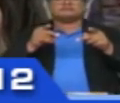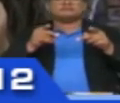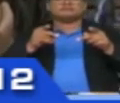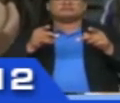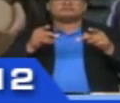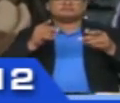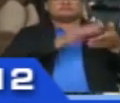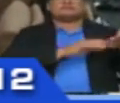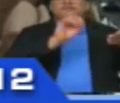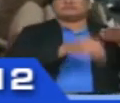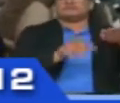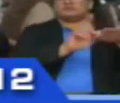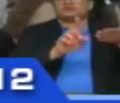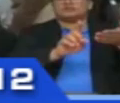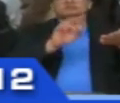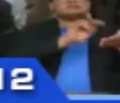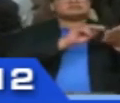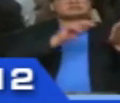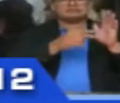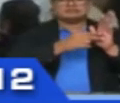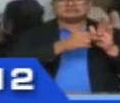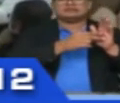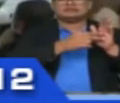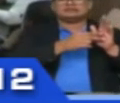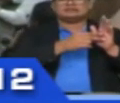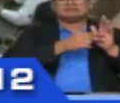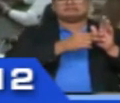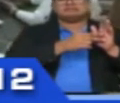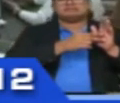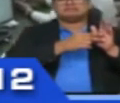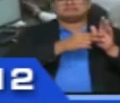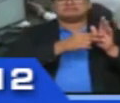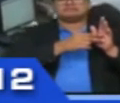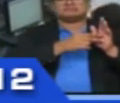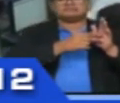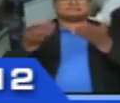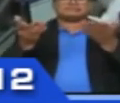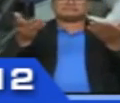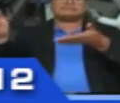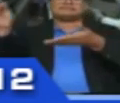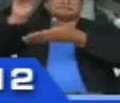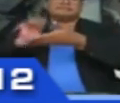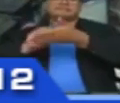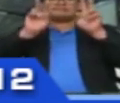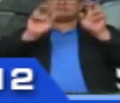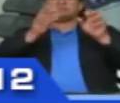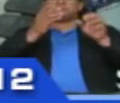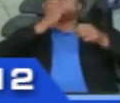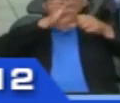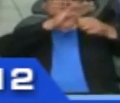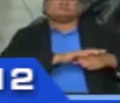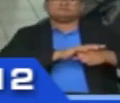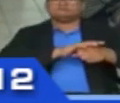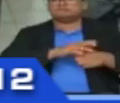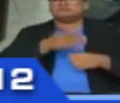como ya señalé hace algunos segundos, los que declaren que algún ciudadano nicaragüense comete estos delitos. Si